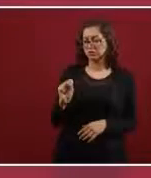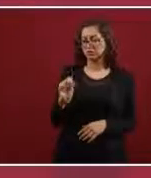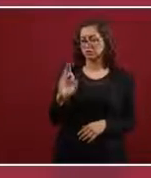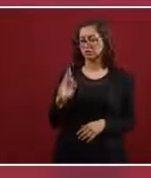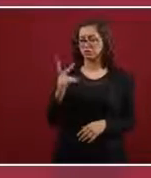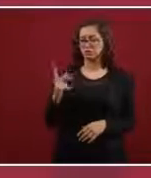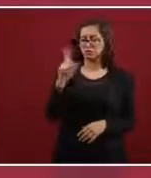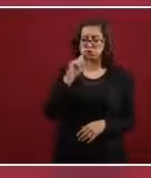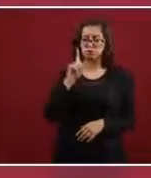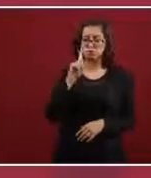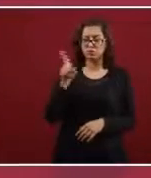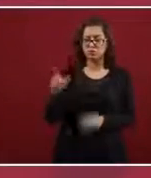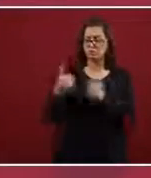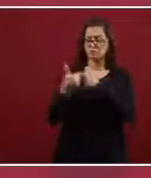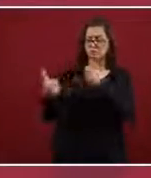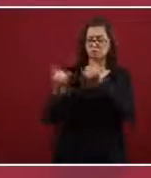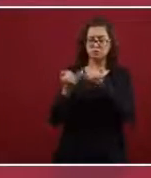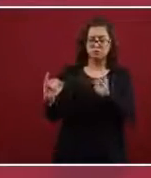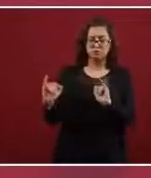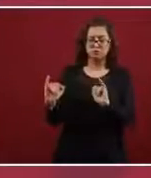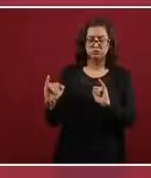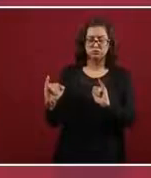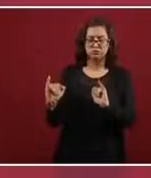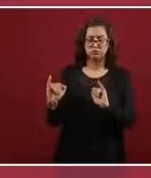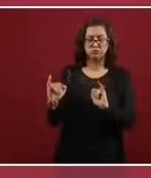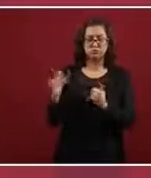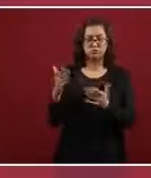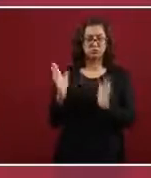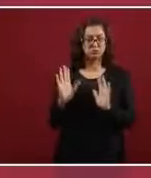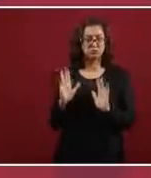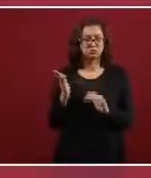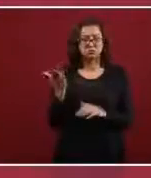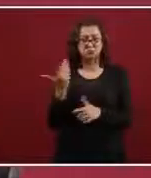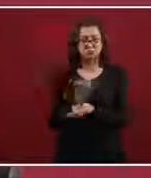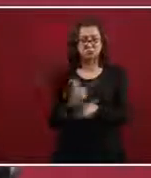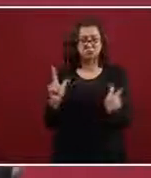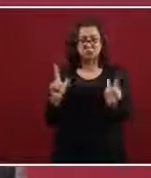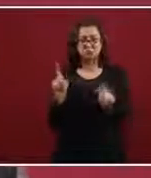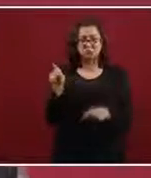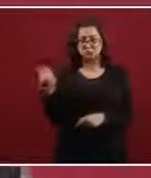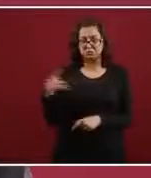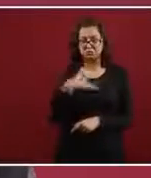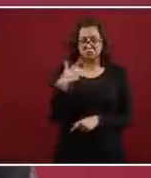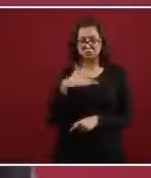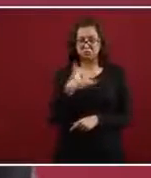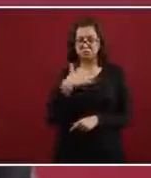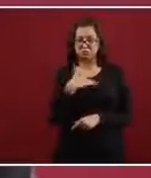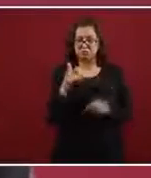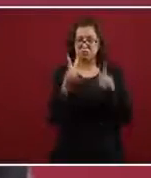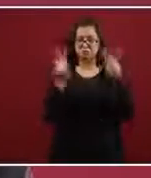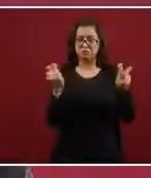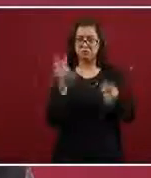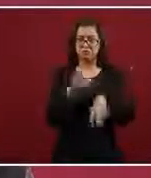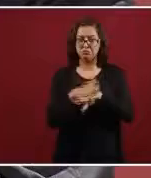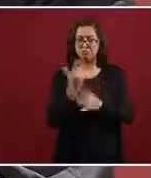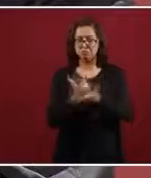autónoma, es libre, es independiente, si considera que son asuntos